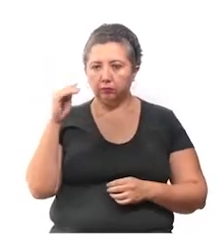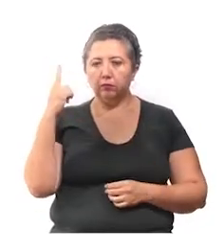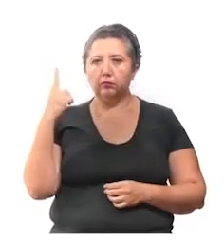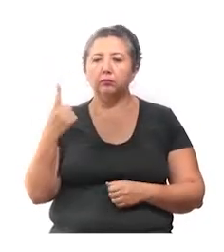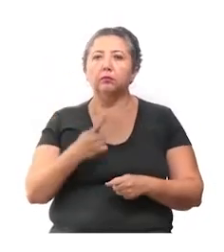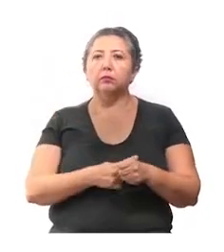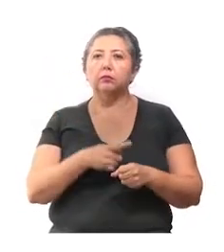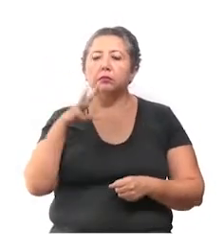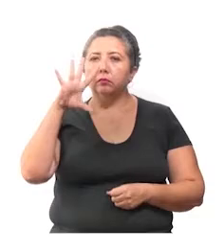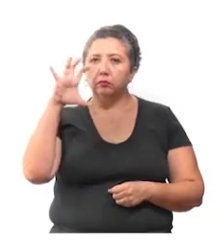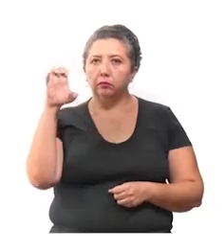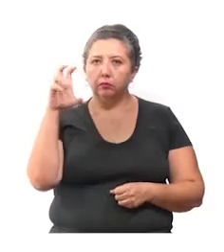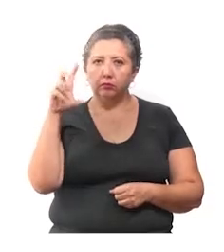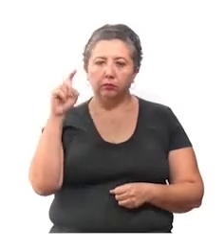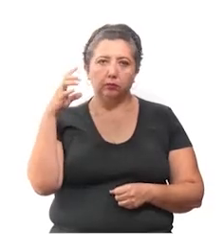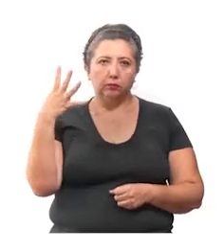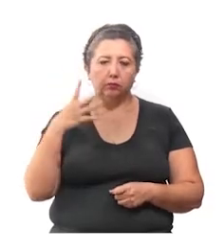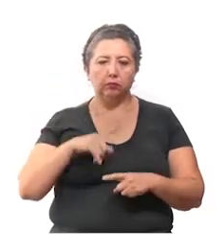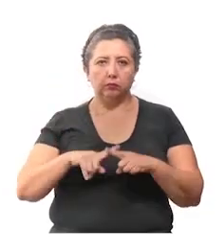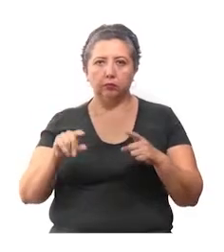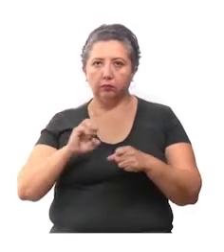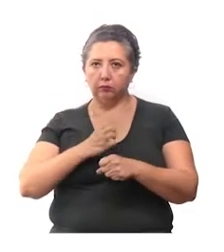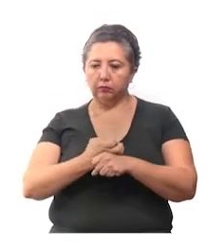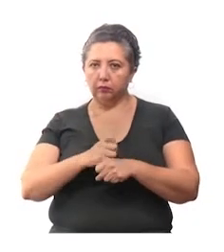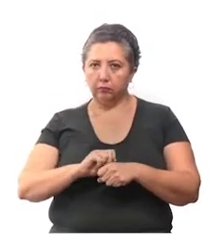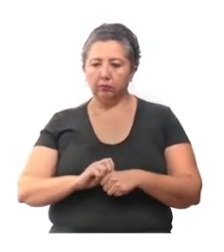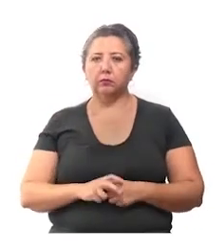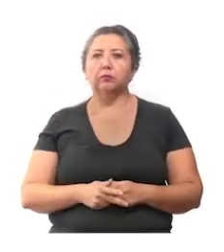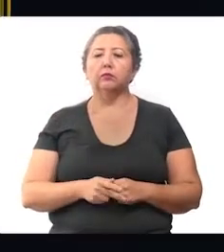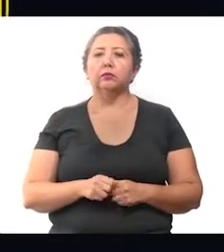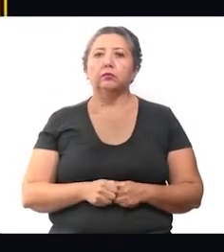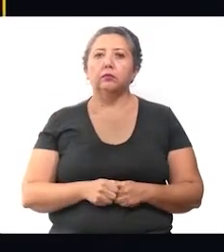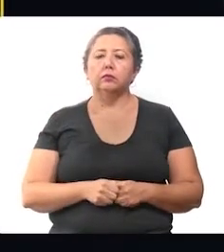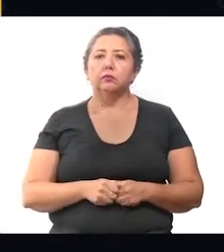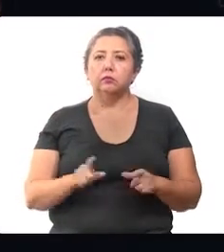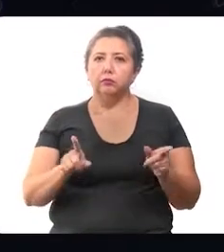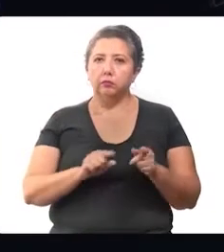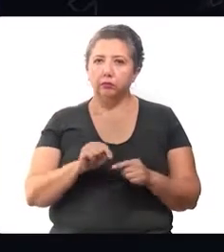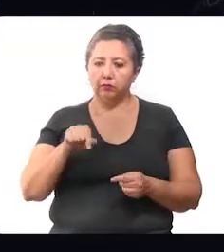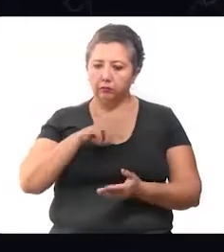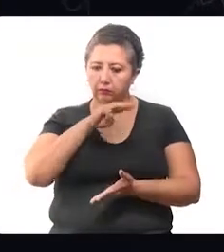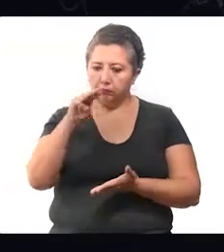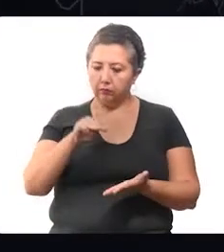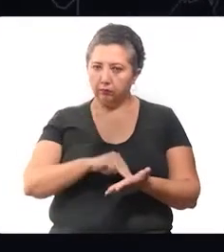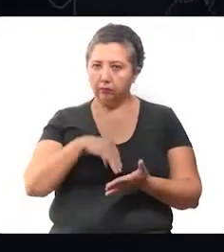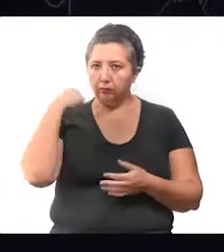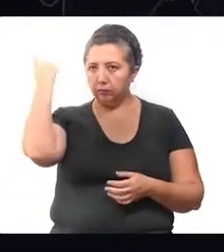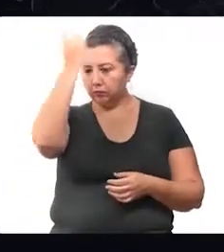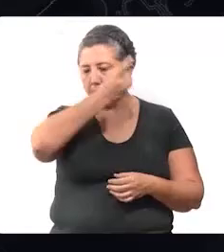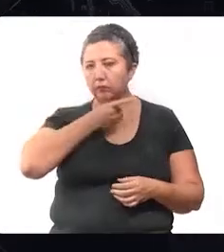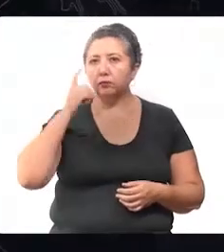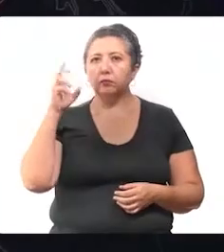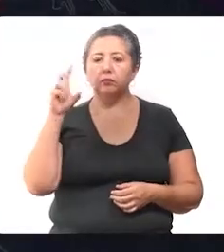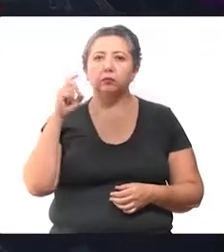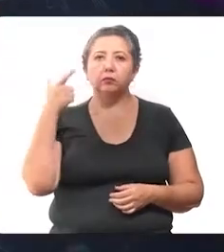casos positivos, 534 son de otro país u otro estado. Específicamente en Mérida se han